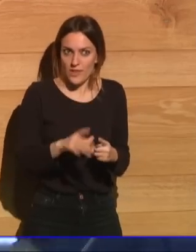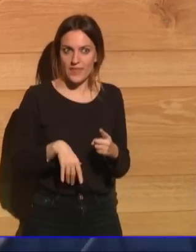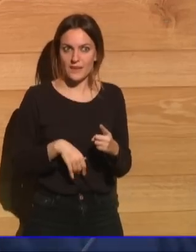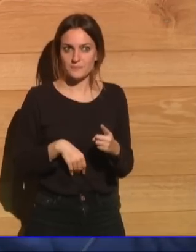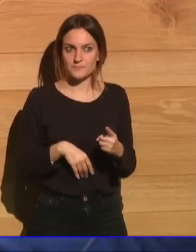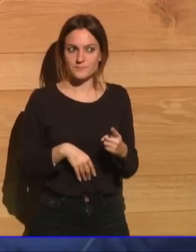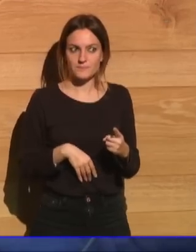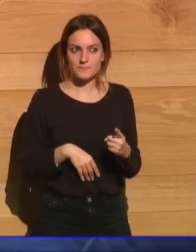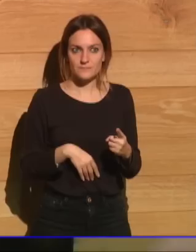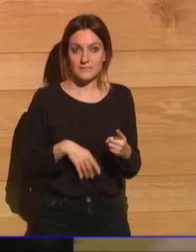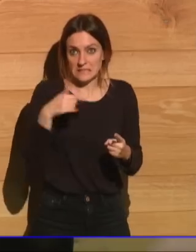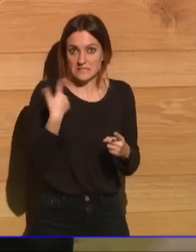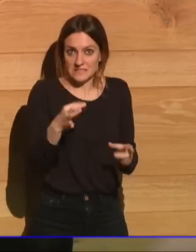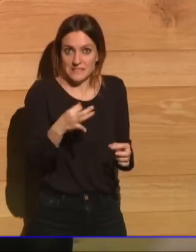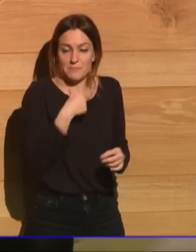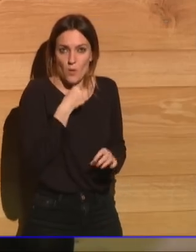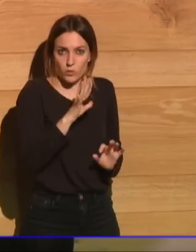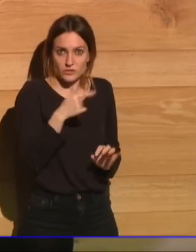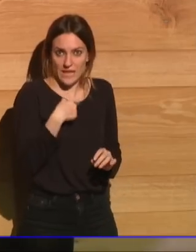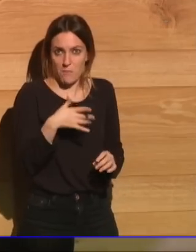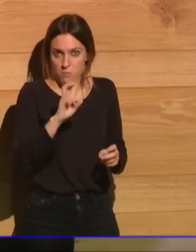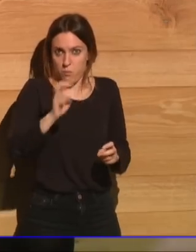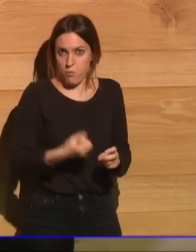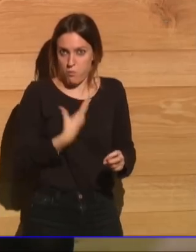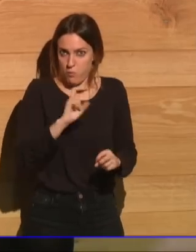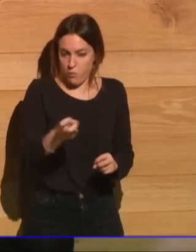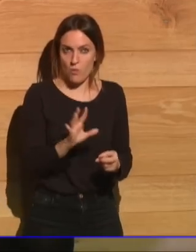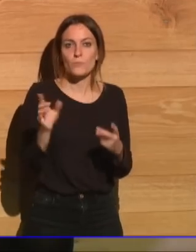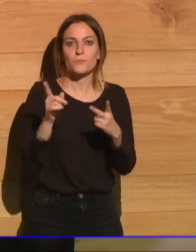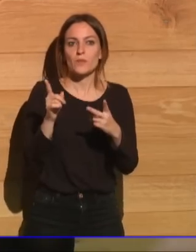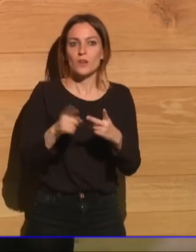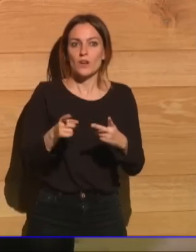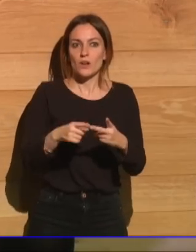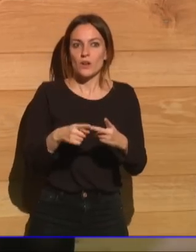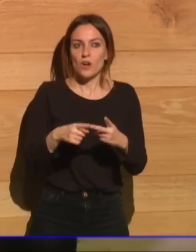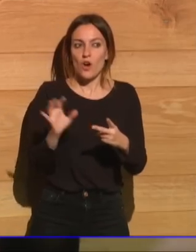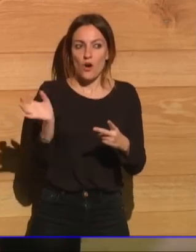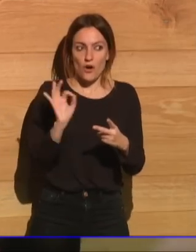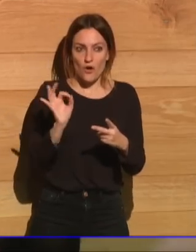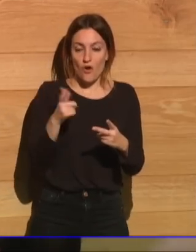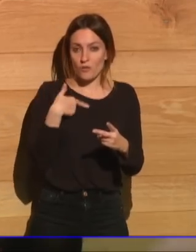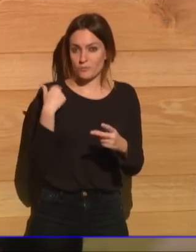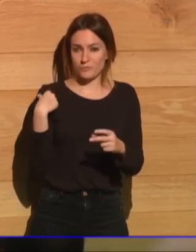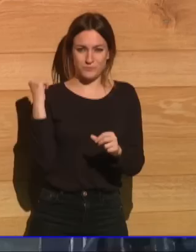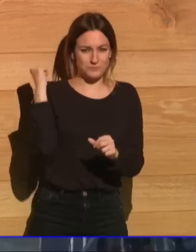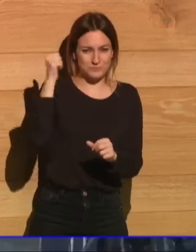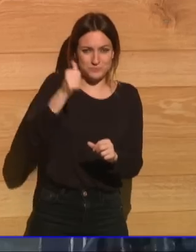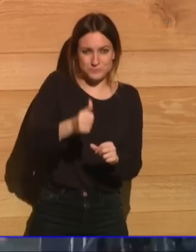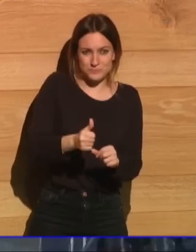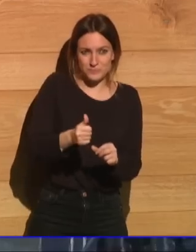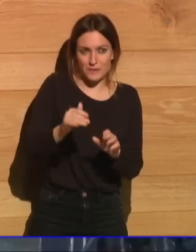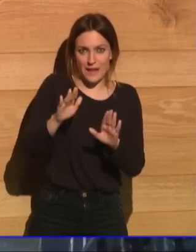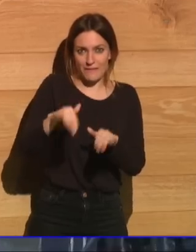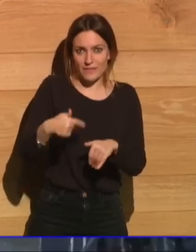Eso descartemos. siempre gusta, ser súper talentoso. O carezco- Eso está de... ¿A quién no le gusta? He carecido durante toda mi carrera por